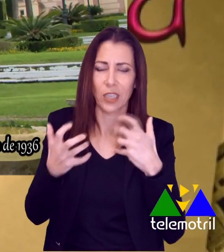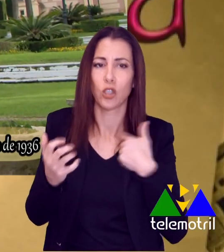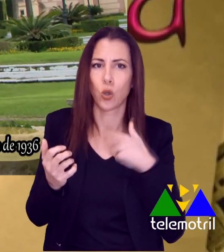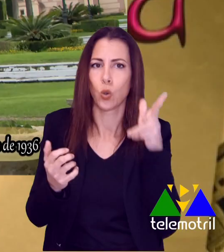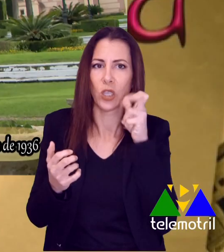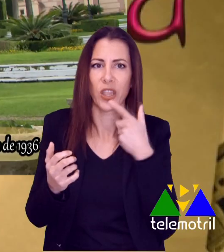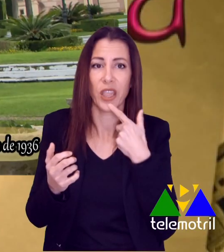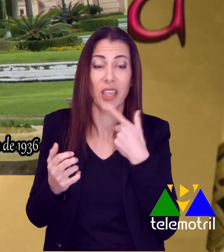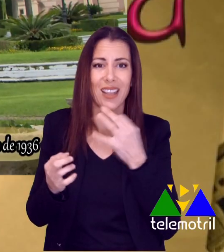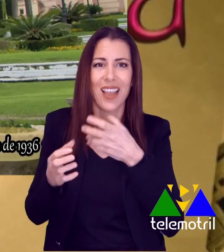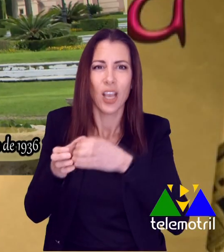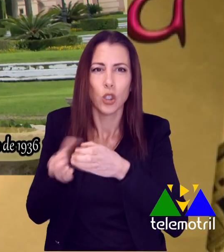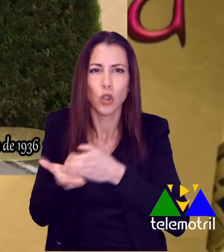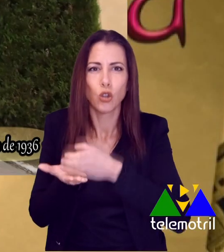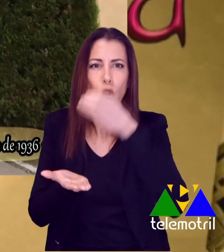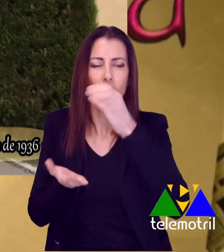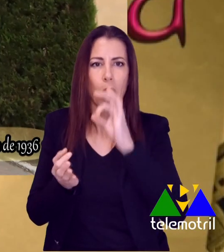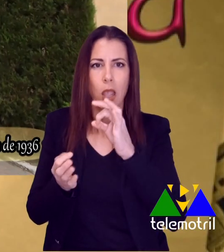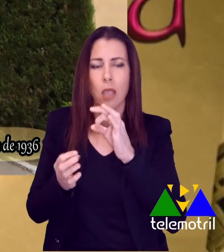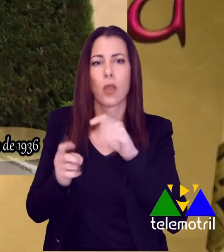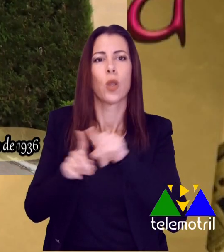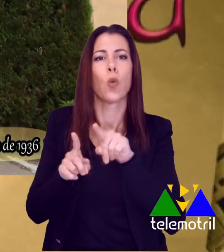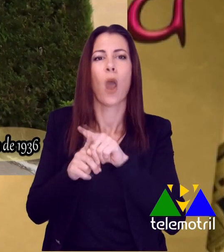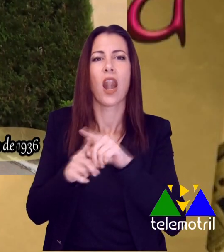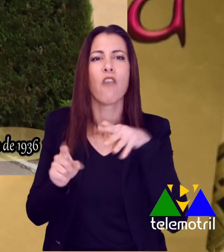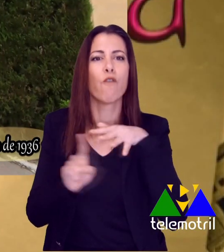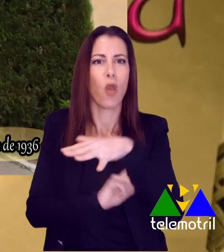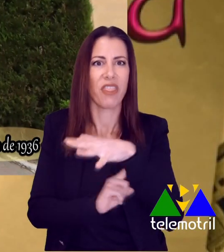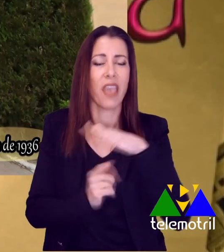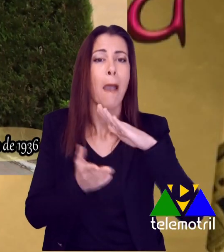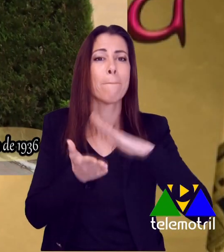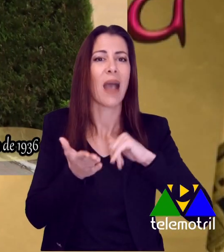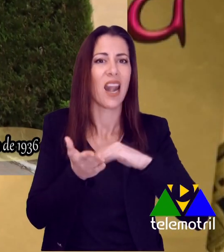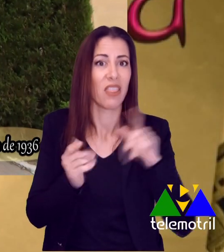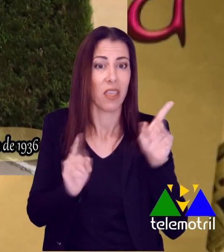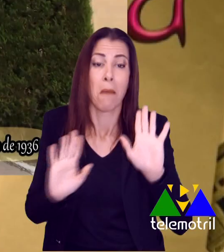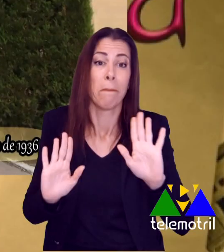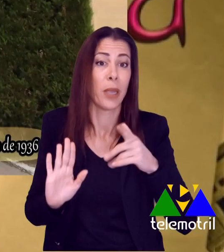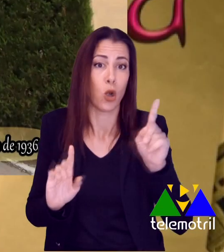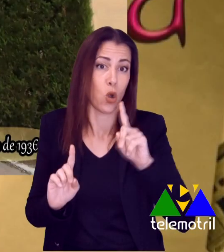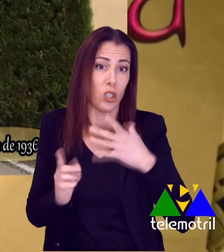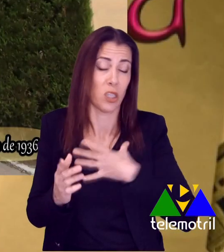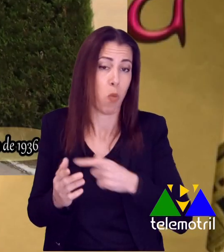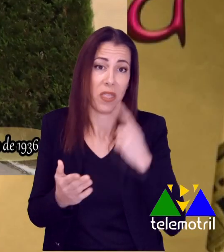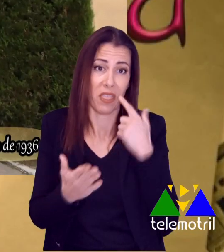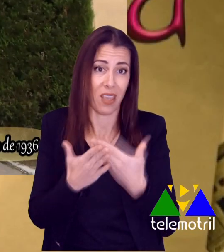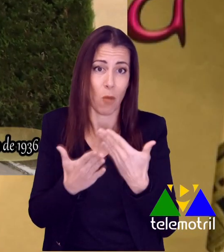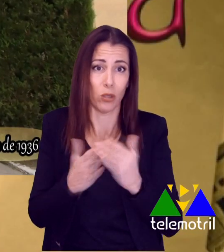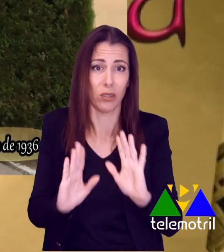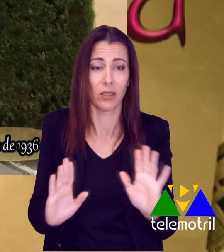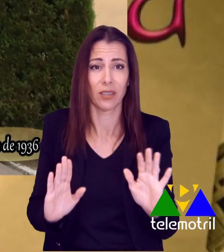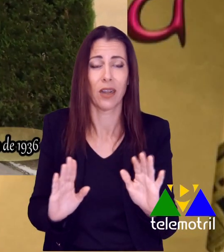decir que esta torre es de influencia de arquitectura valenciana. Pues tampoco se puede demostrar eso de